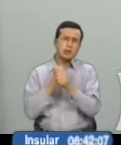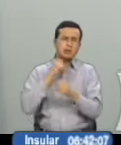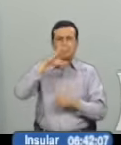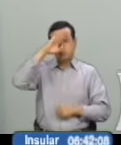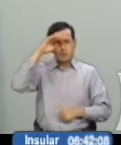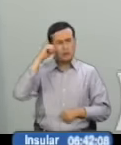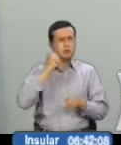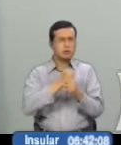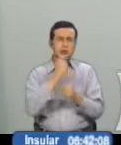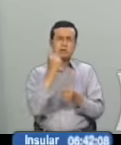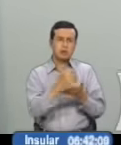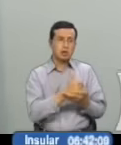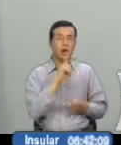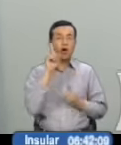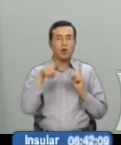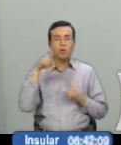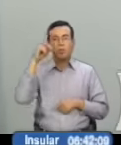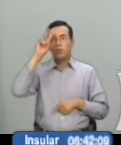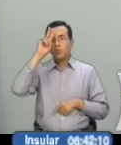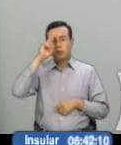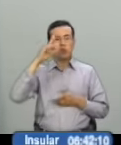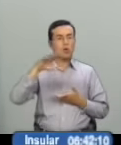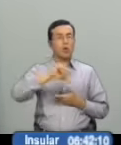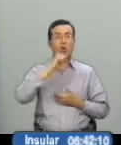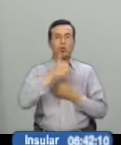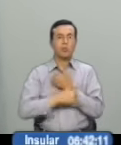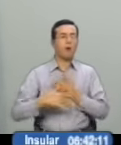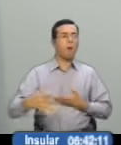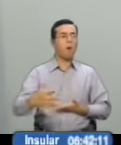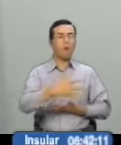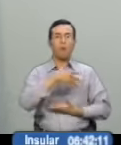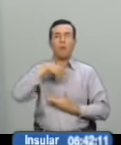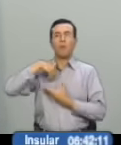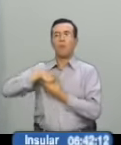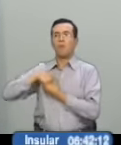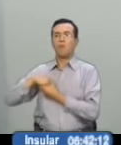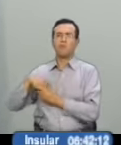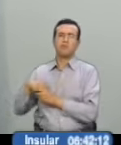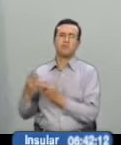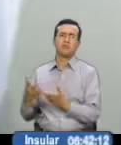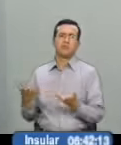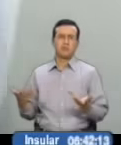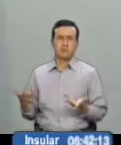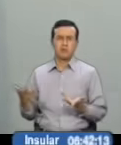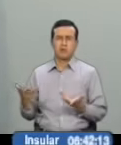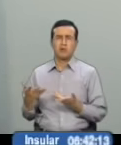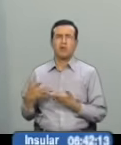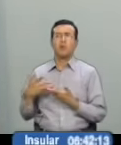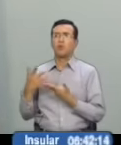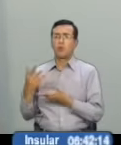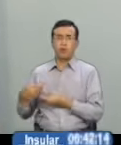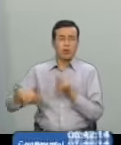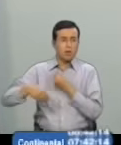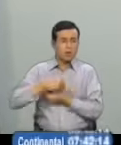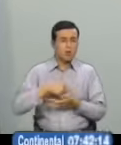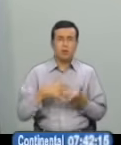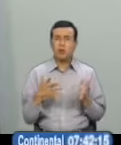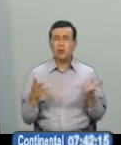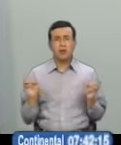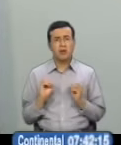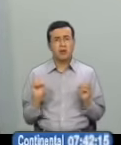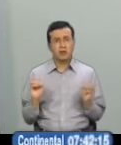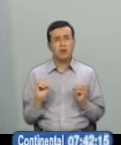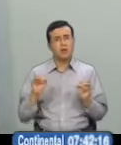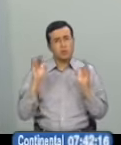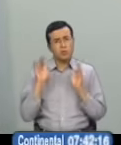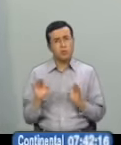esfuerzo, algunos se lo lleven fuera de la patria, se lo lleven a paraísos fiscales, se lo lleven para no retribuir a la patria